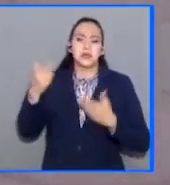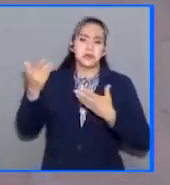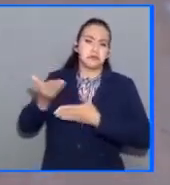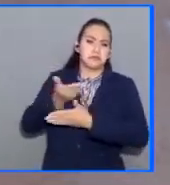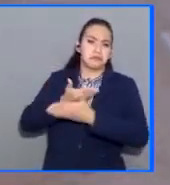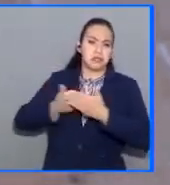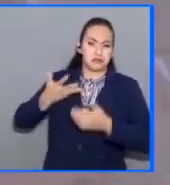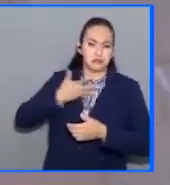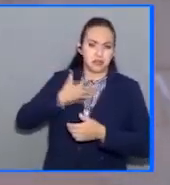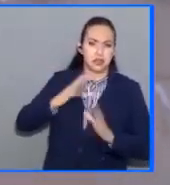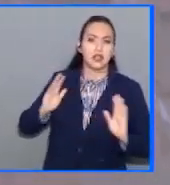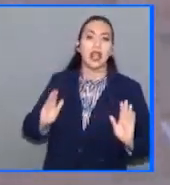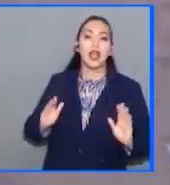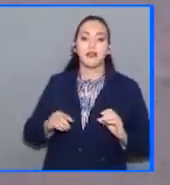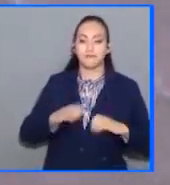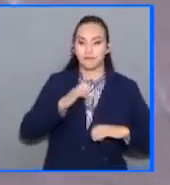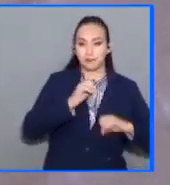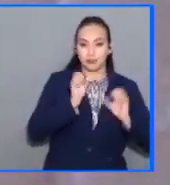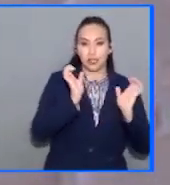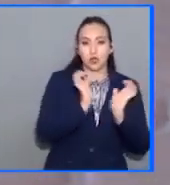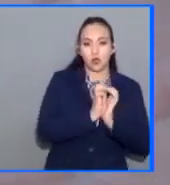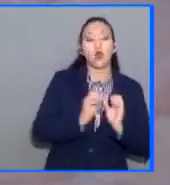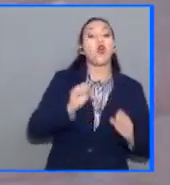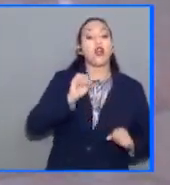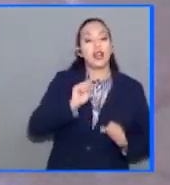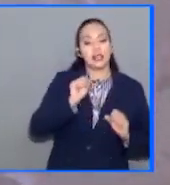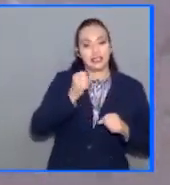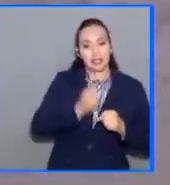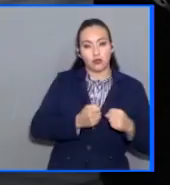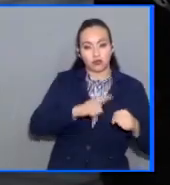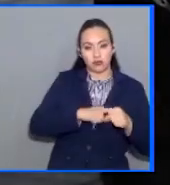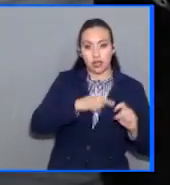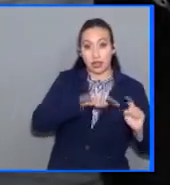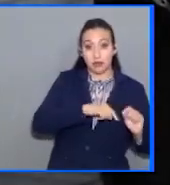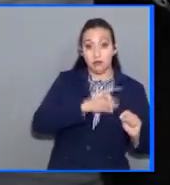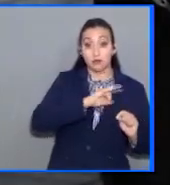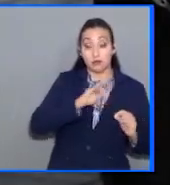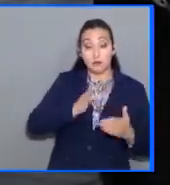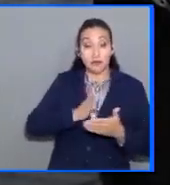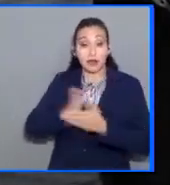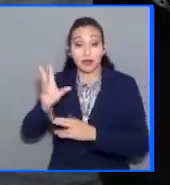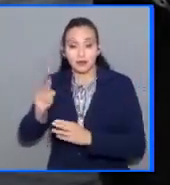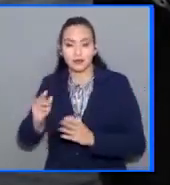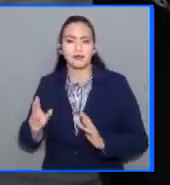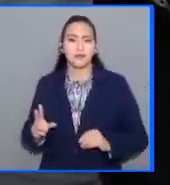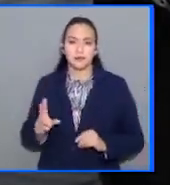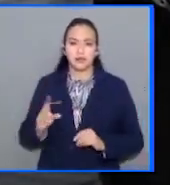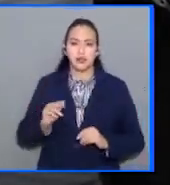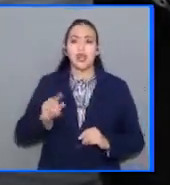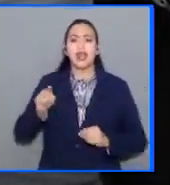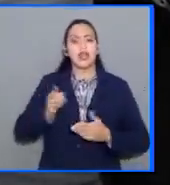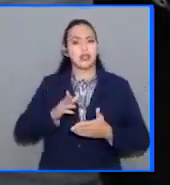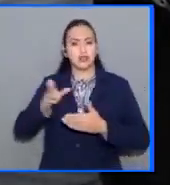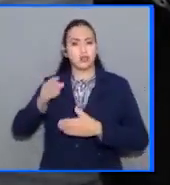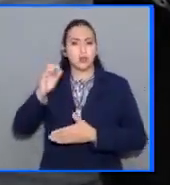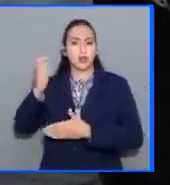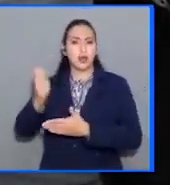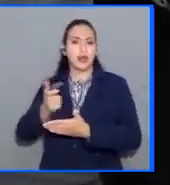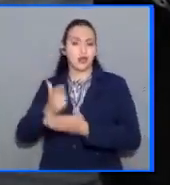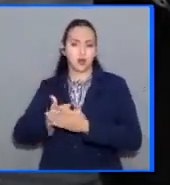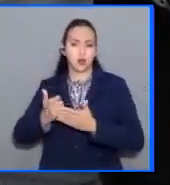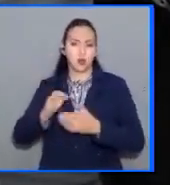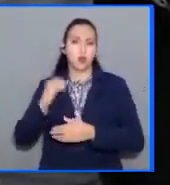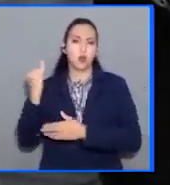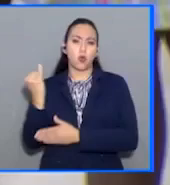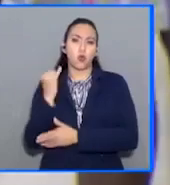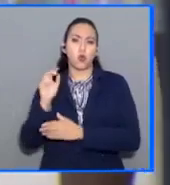puede estimarse al Seguro Social como patrón al no participar en la contratación del personal de guardería. Tampoco provee